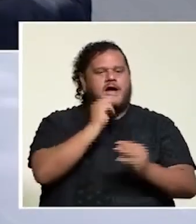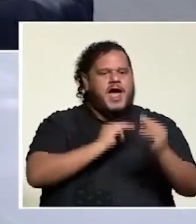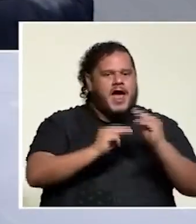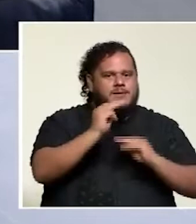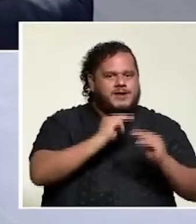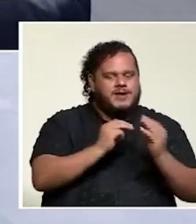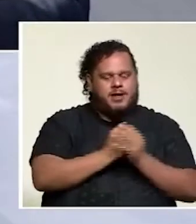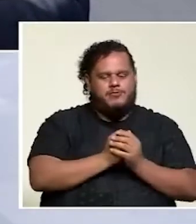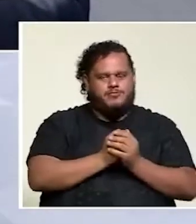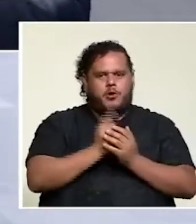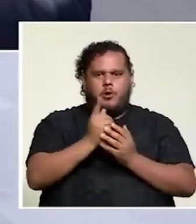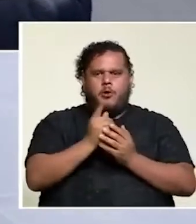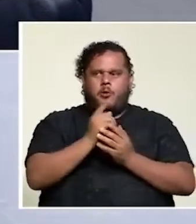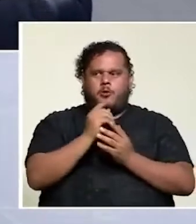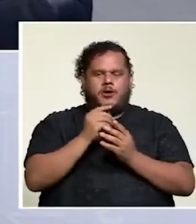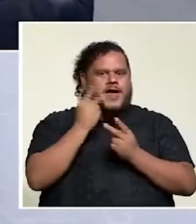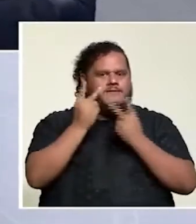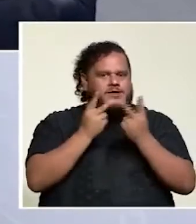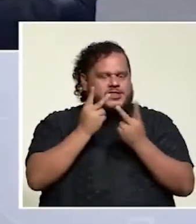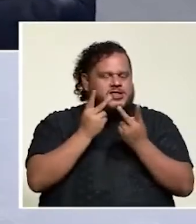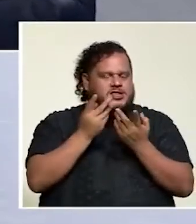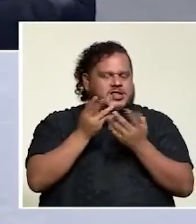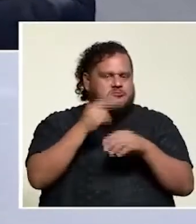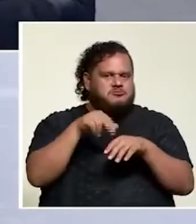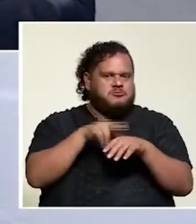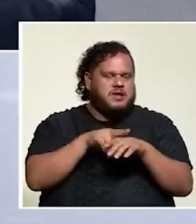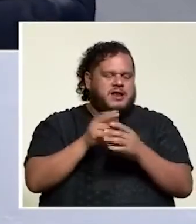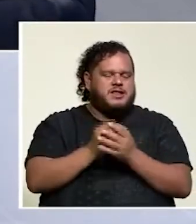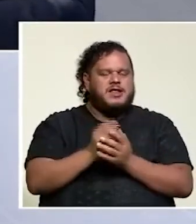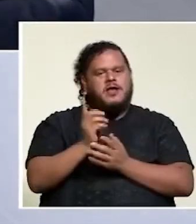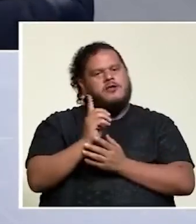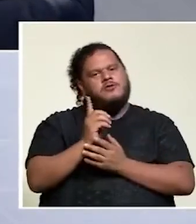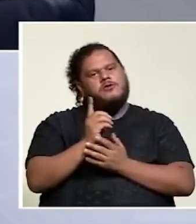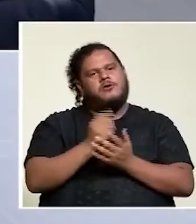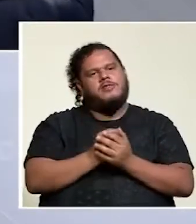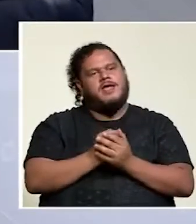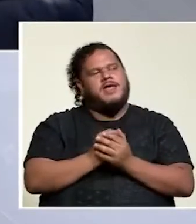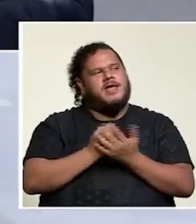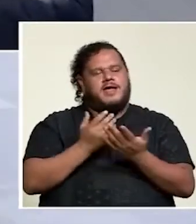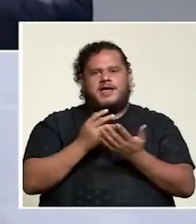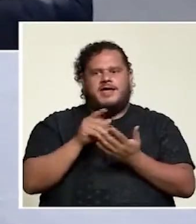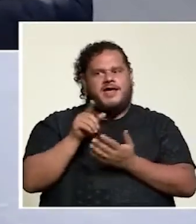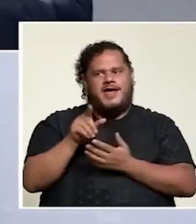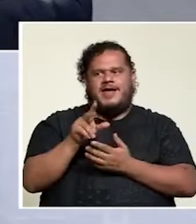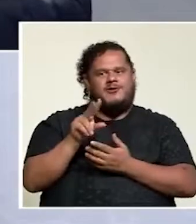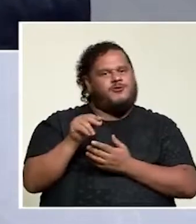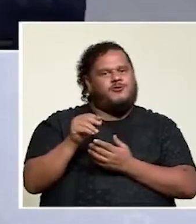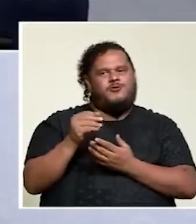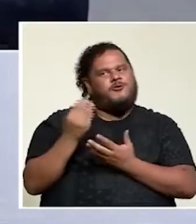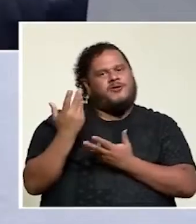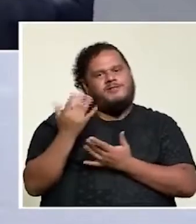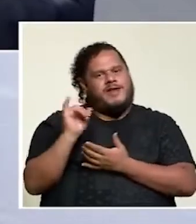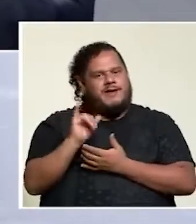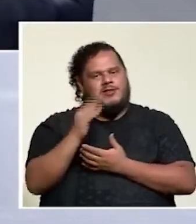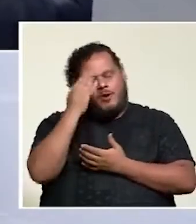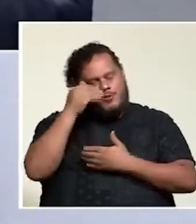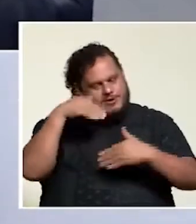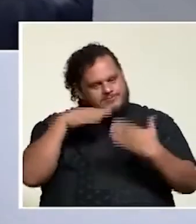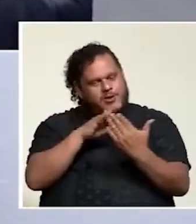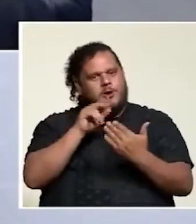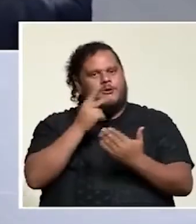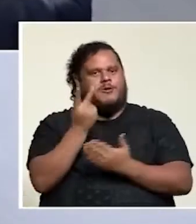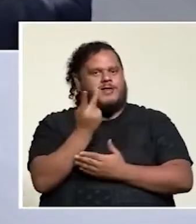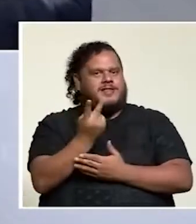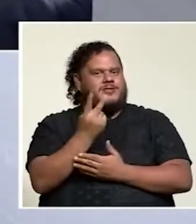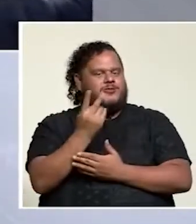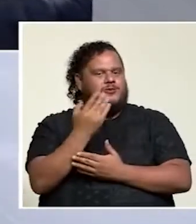visitas típicas del candidato presidencial en la campaña, en donde los cálculos no le salieron como pensaban, porque topa con estas